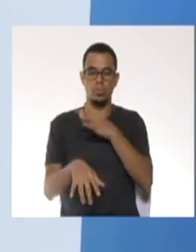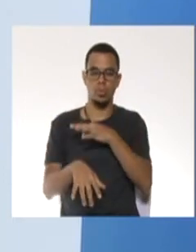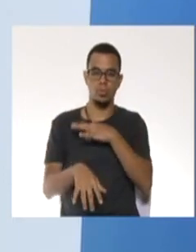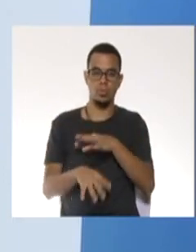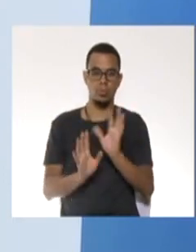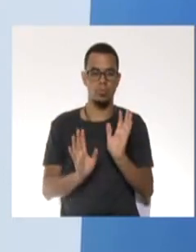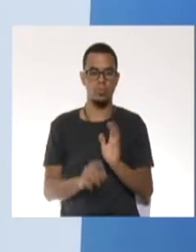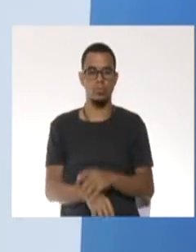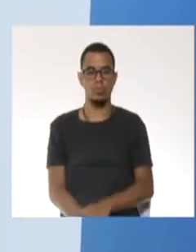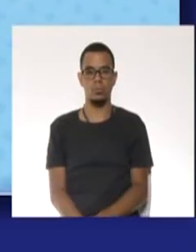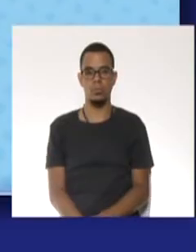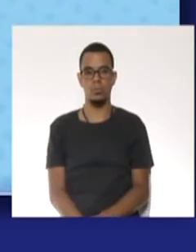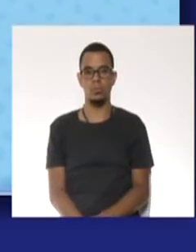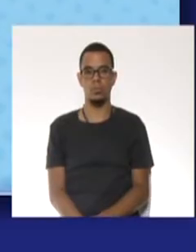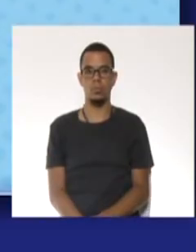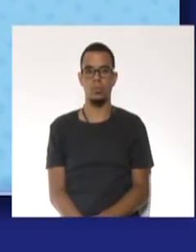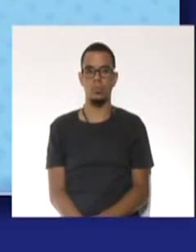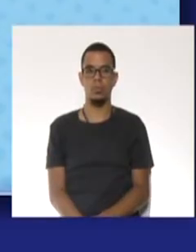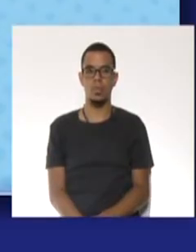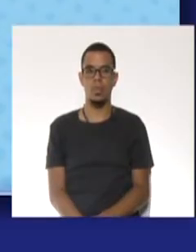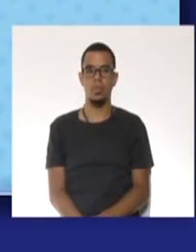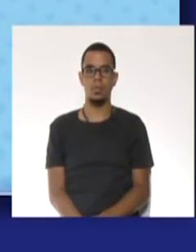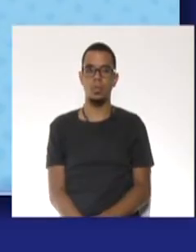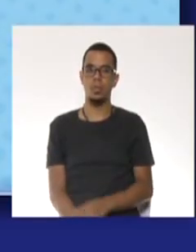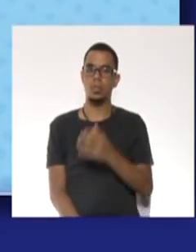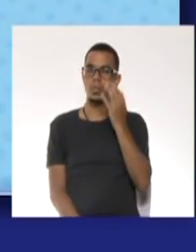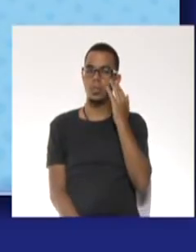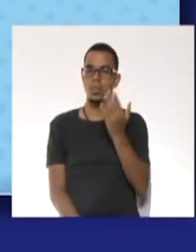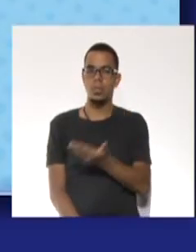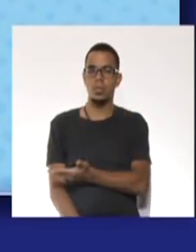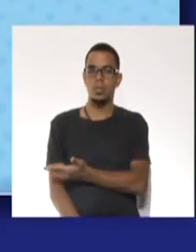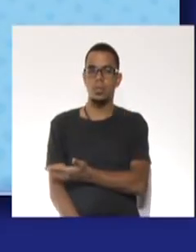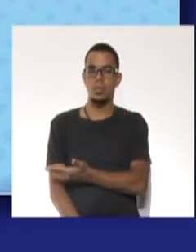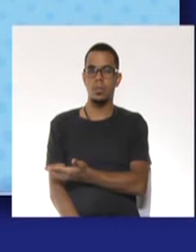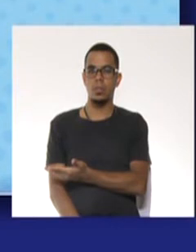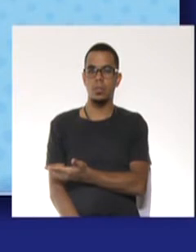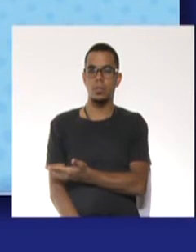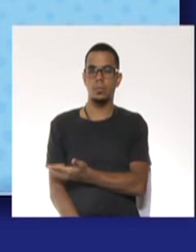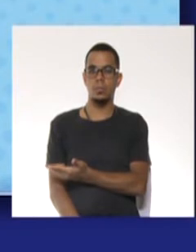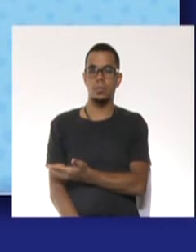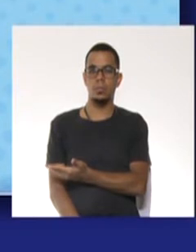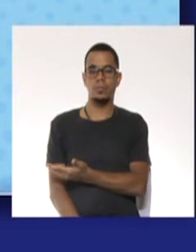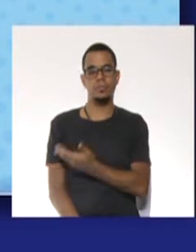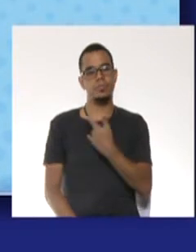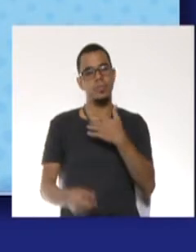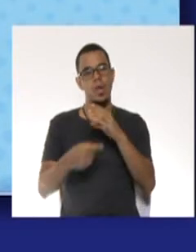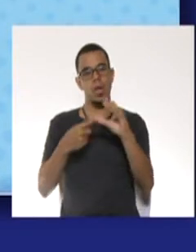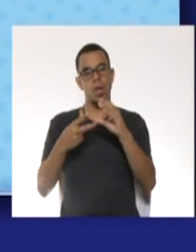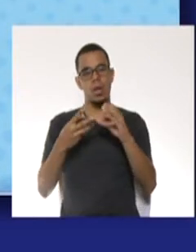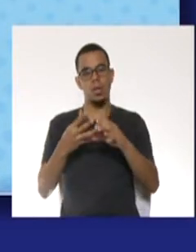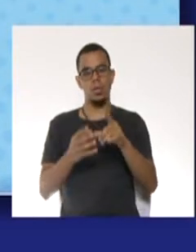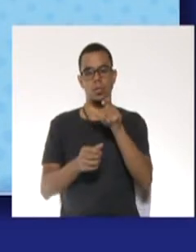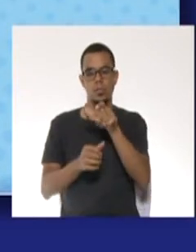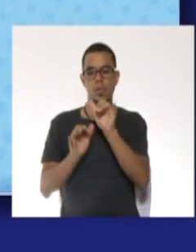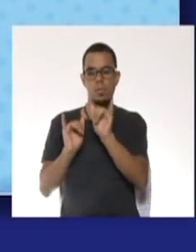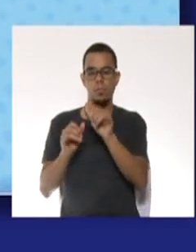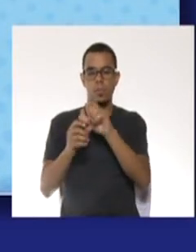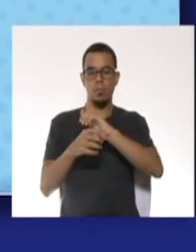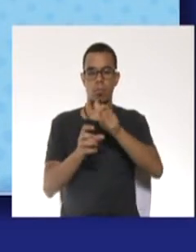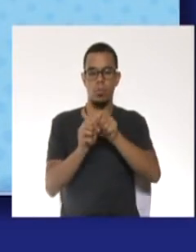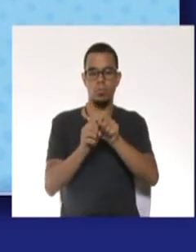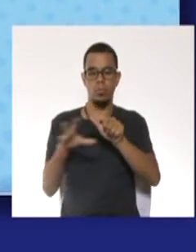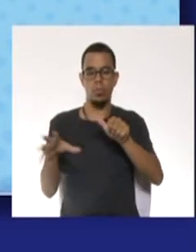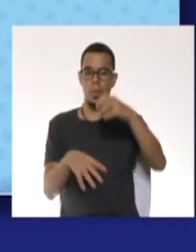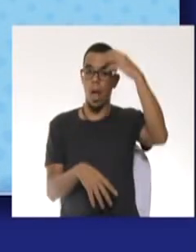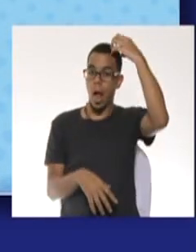Ok, entonces, veamos en pantalla algunas de las características, de las propiedades de estos gases nobles.